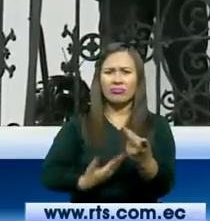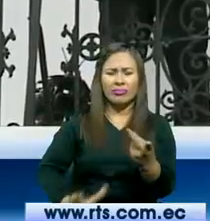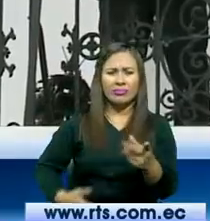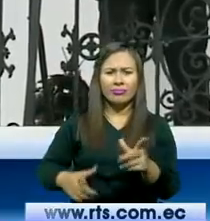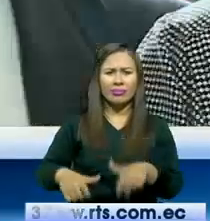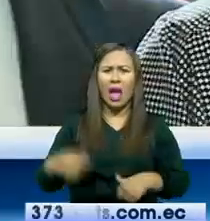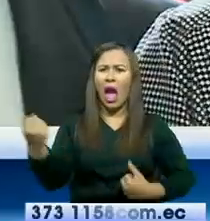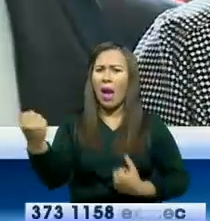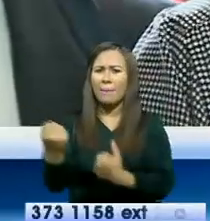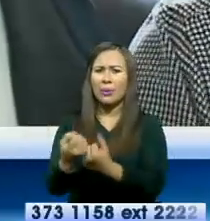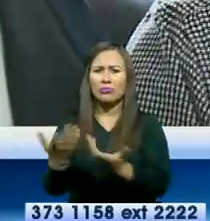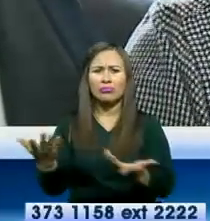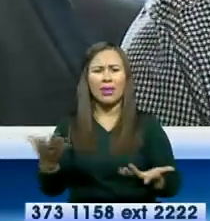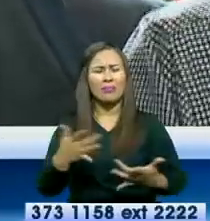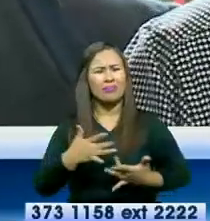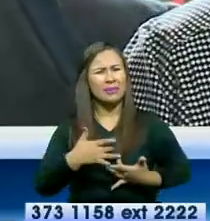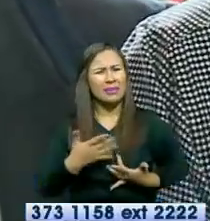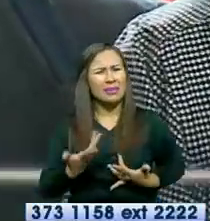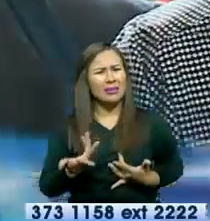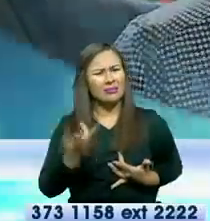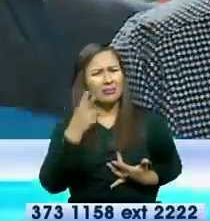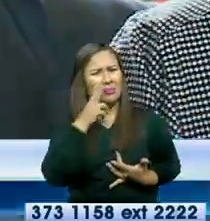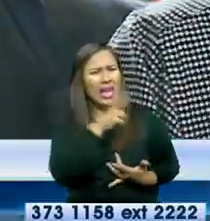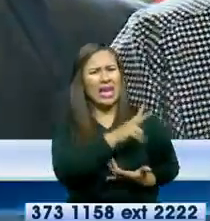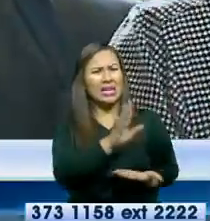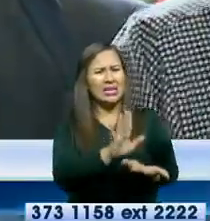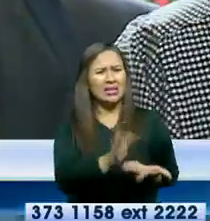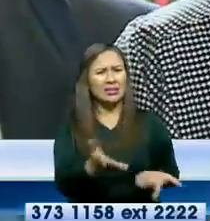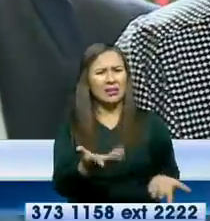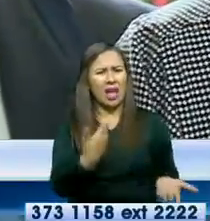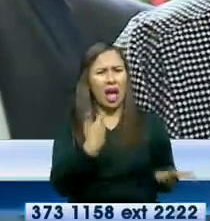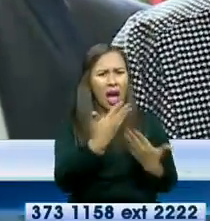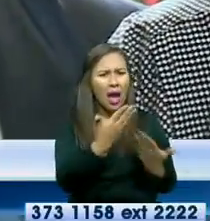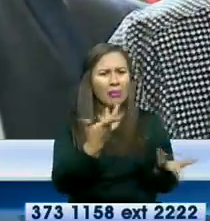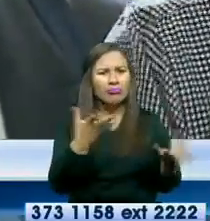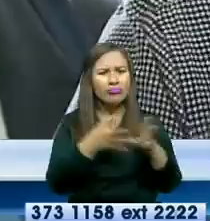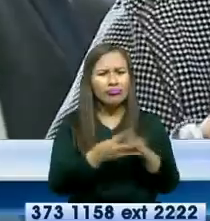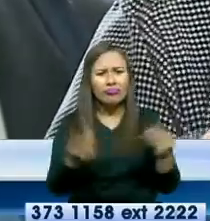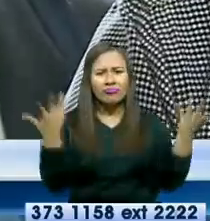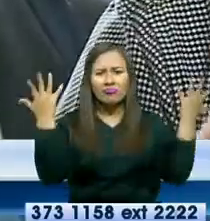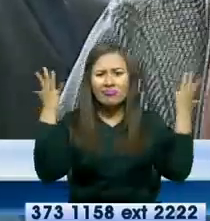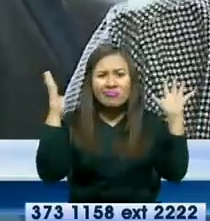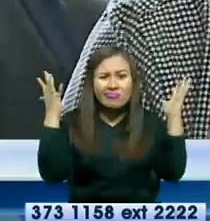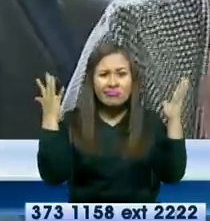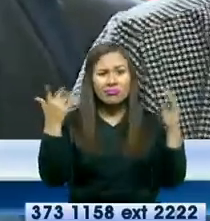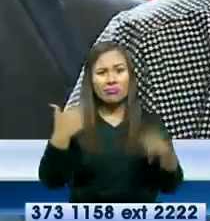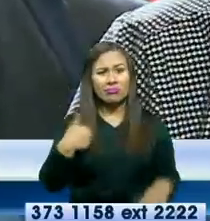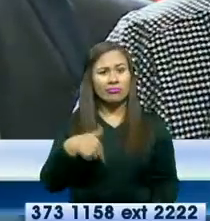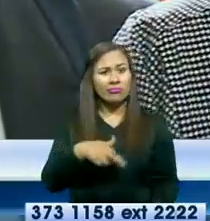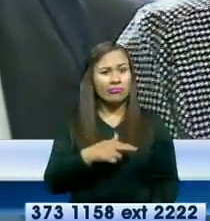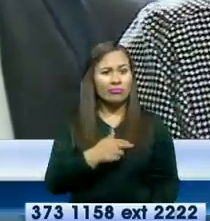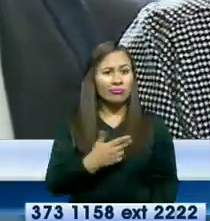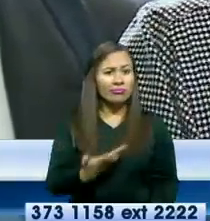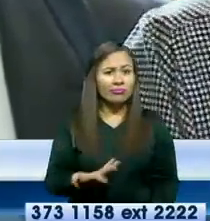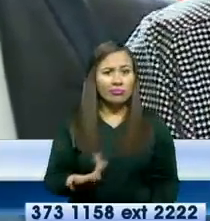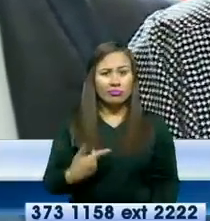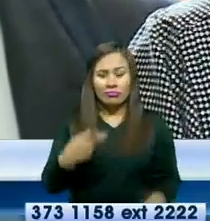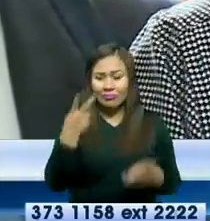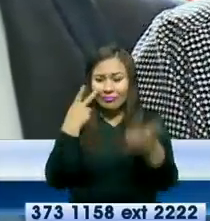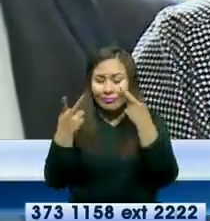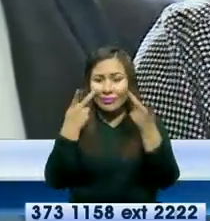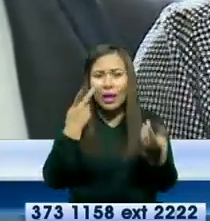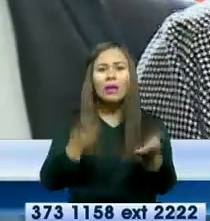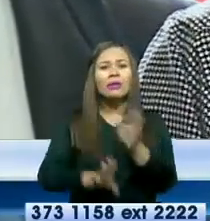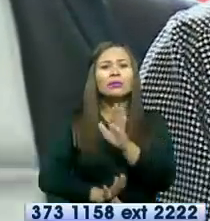Seguridad Social. En el tema de la seguridad social, hemos planteado desde el Frente Unitario, vamos a ocupar todos los mecanismos para recuperar